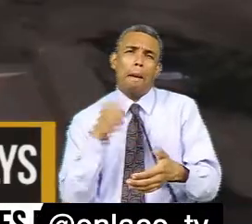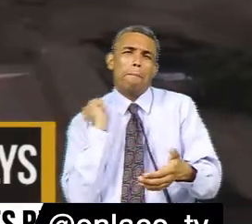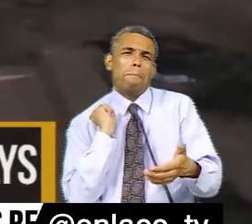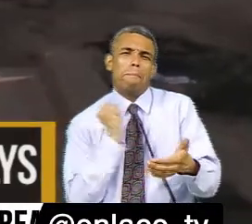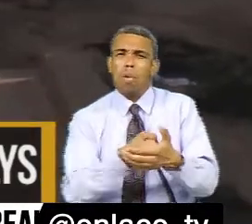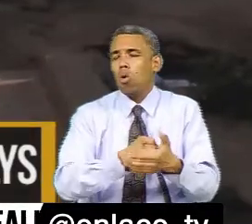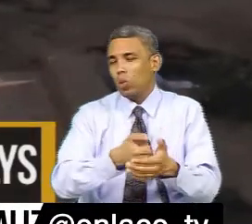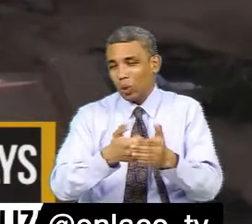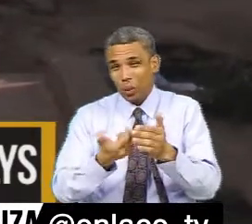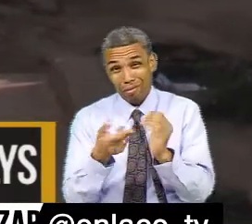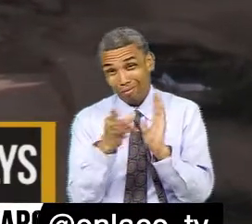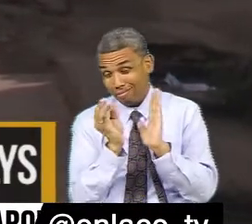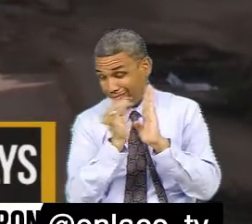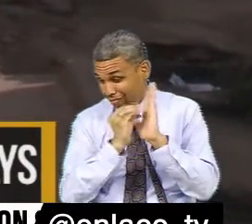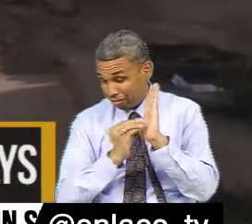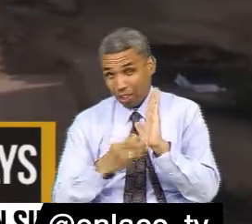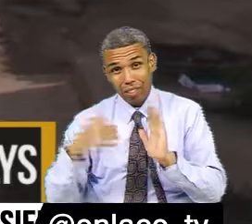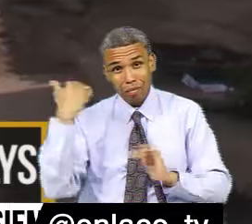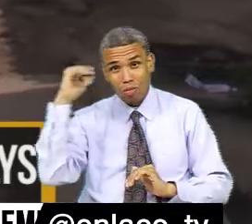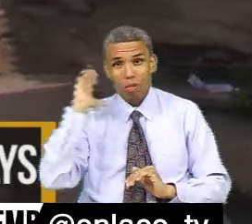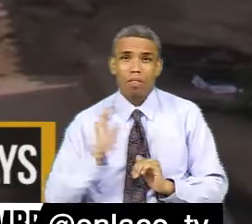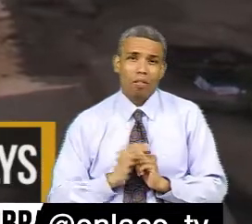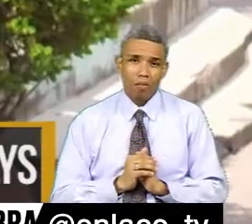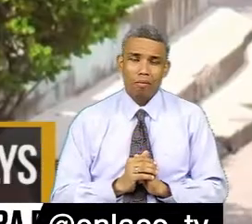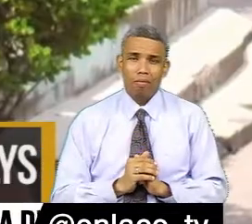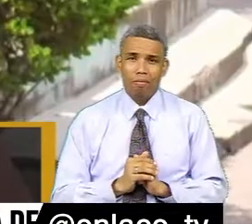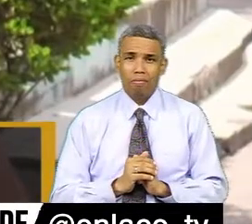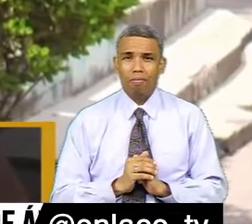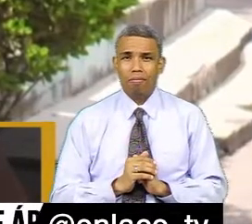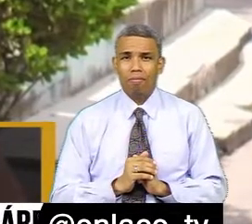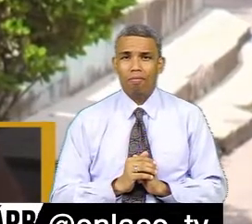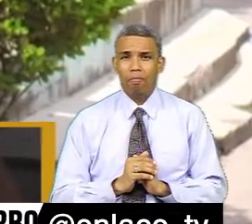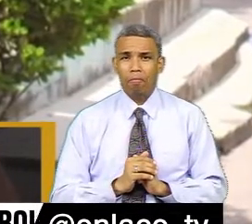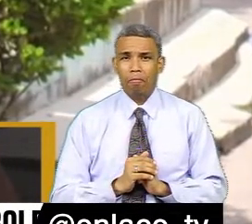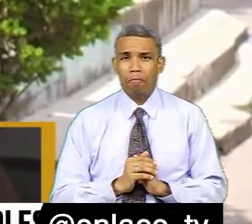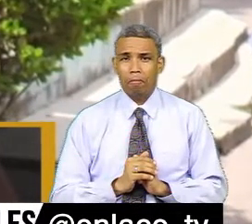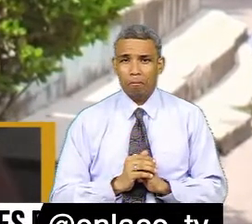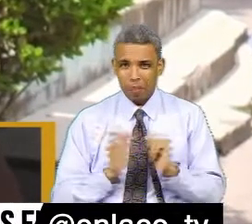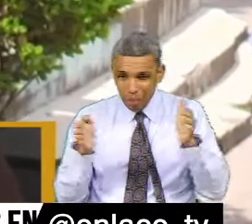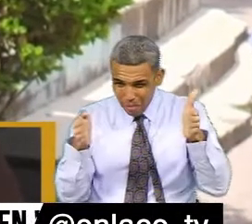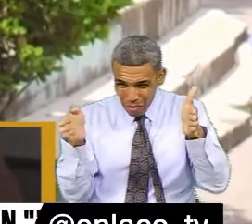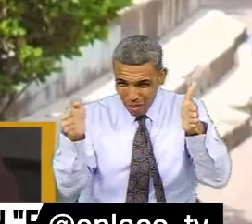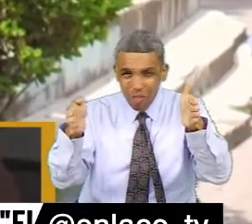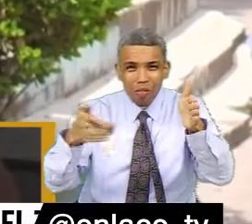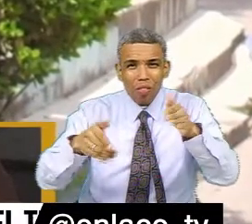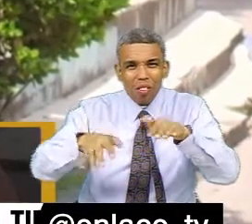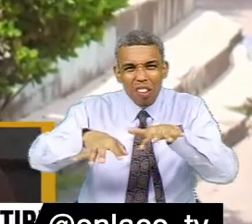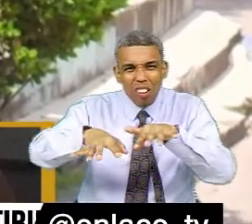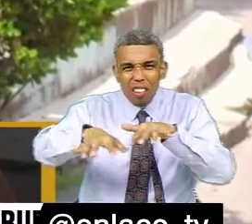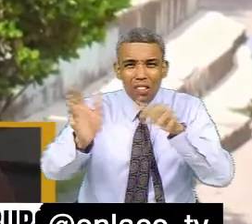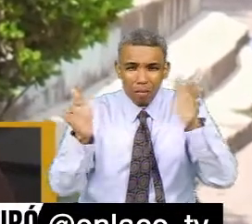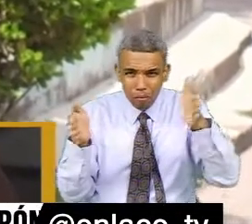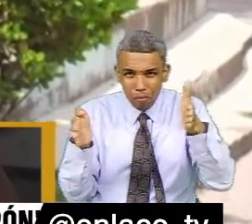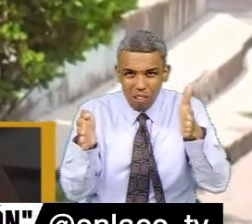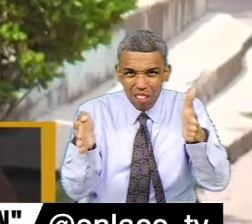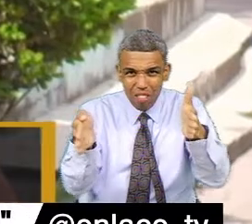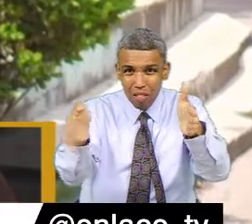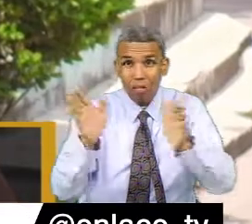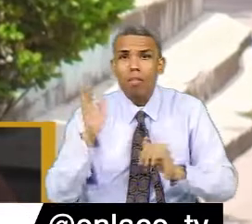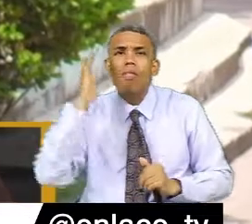firma contratista intervino el sector. Bueno, la preocupación de esa calle es por el motivo de que haya habido